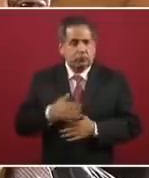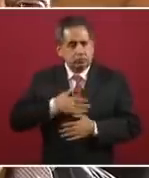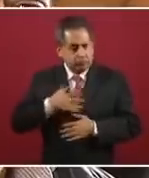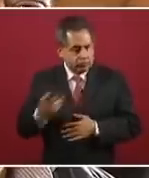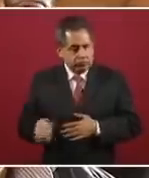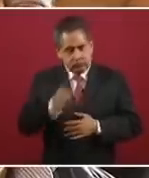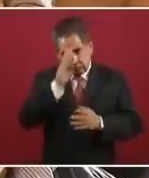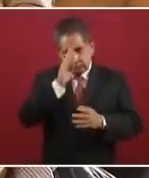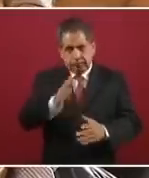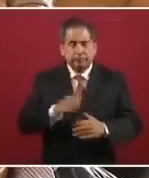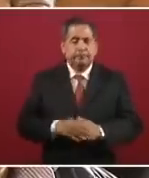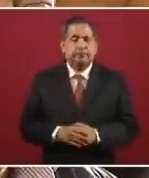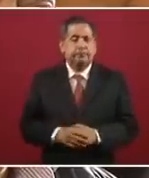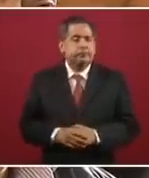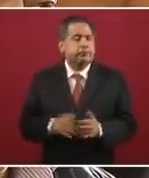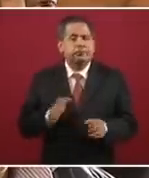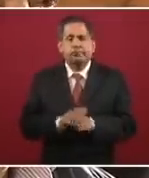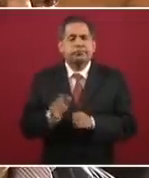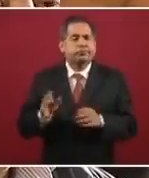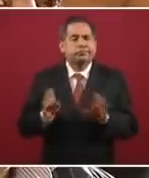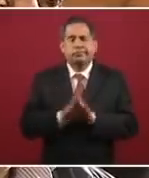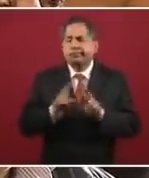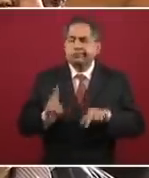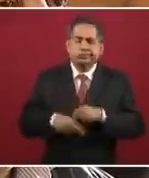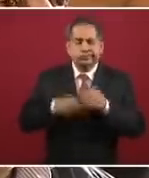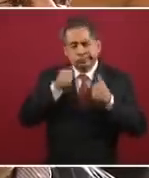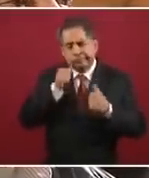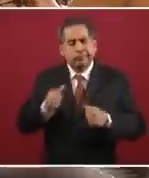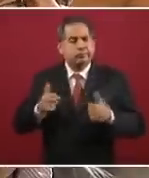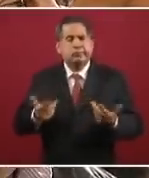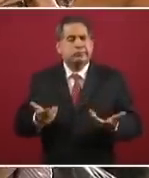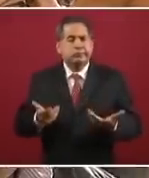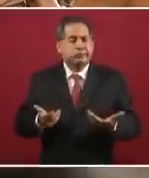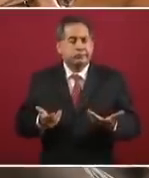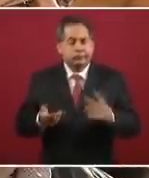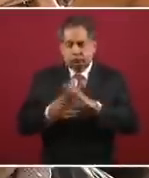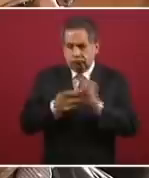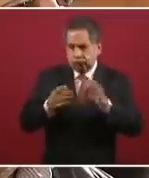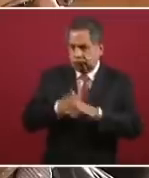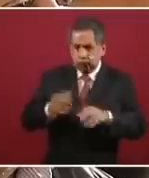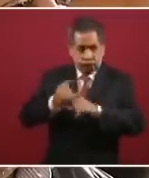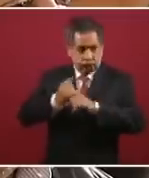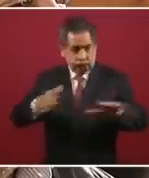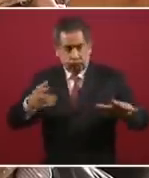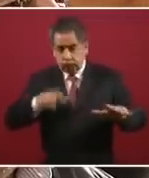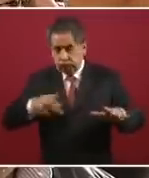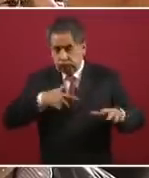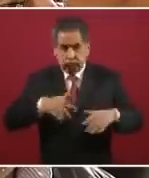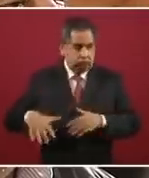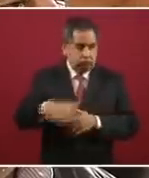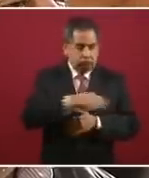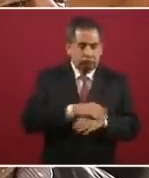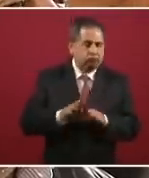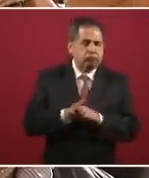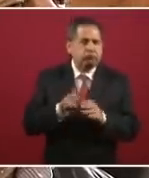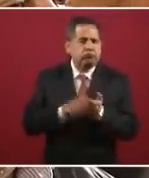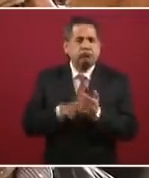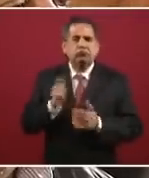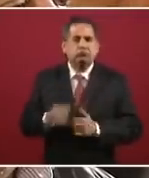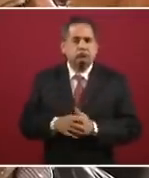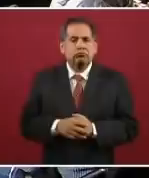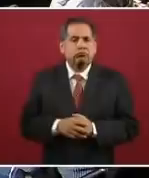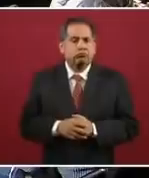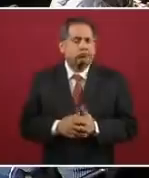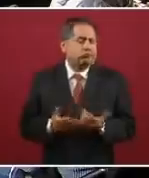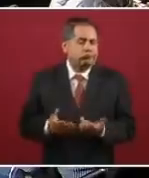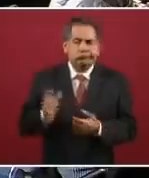va referente a cuál va a ser el modelo de atención que se va a dar a la población migrante y, bueno,